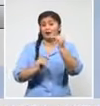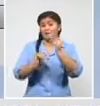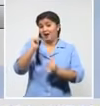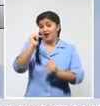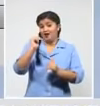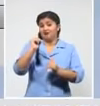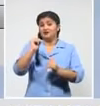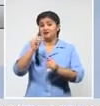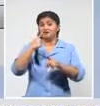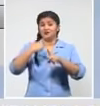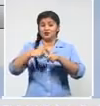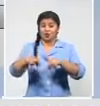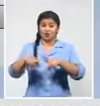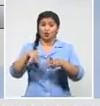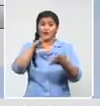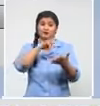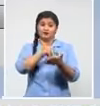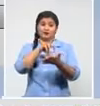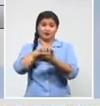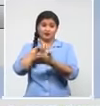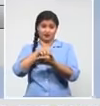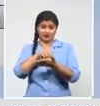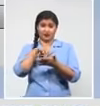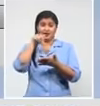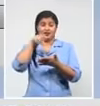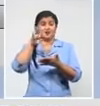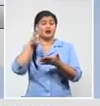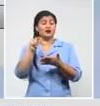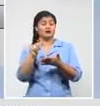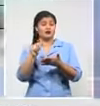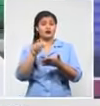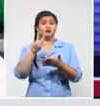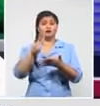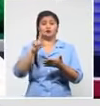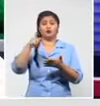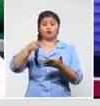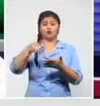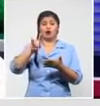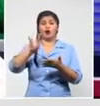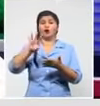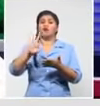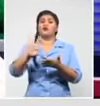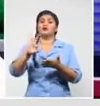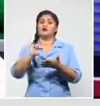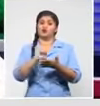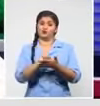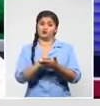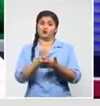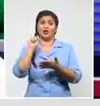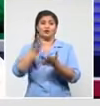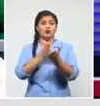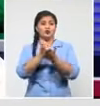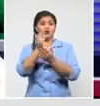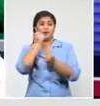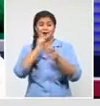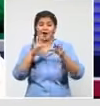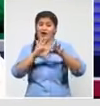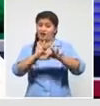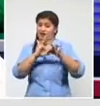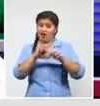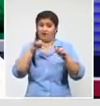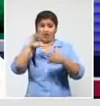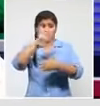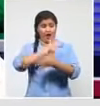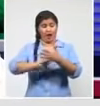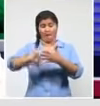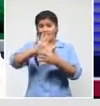la letalidad es de 2,98, en la semana de 1,42. En